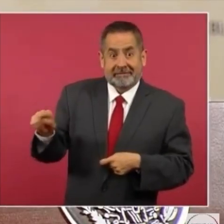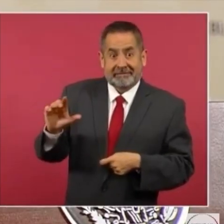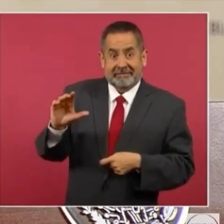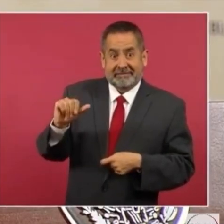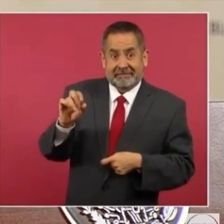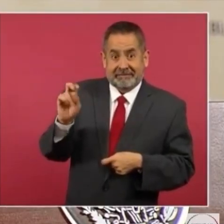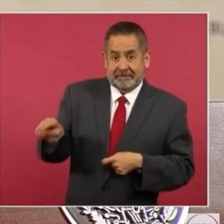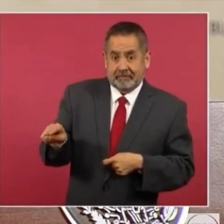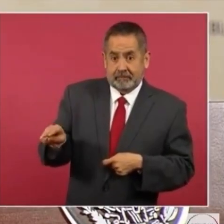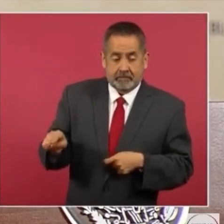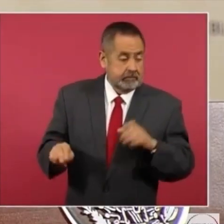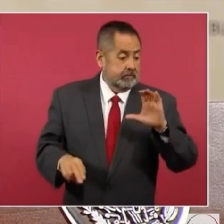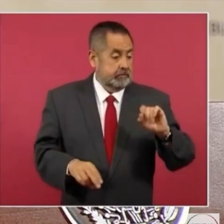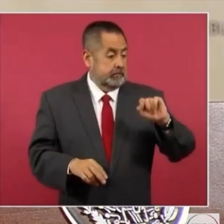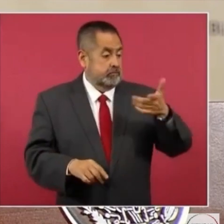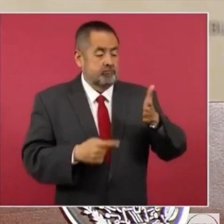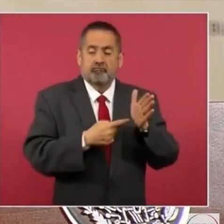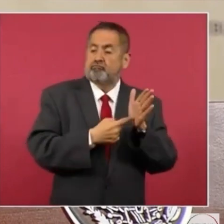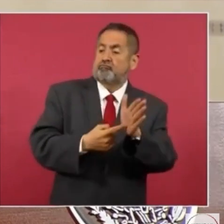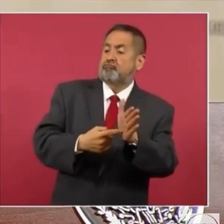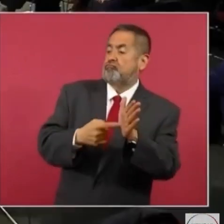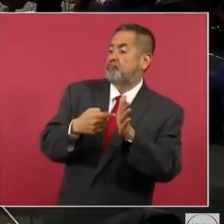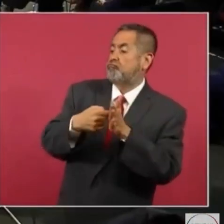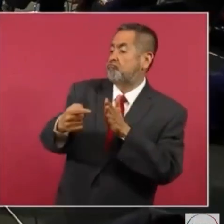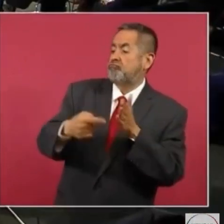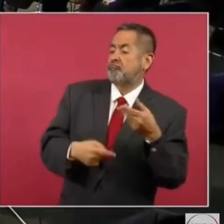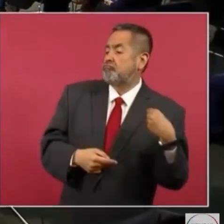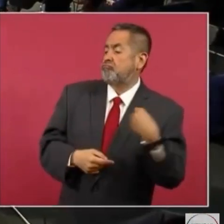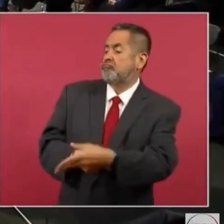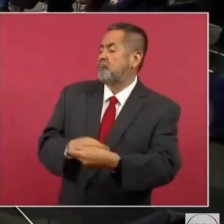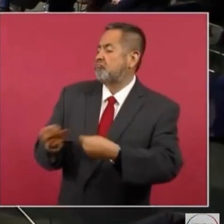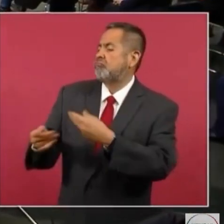porque lo de Carlos Salinas es algo excepcional.